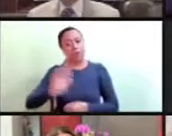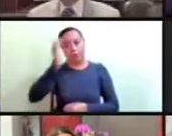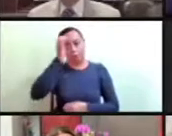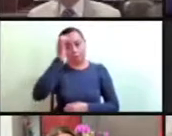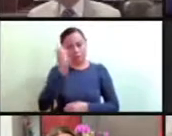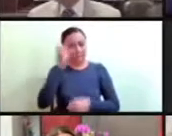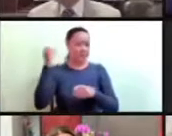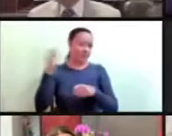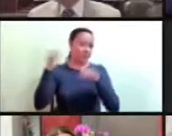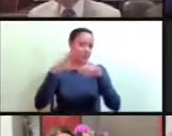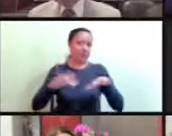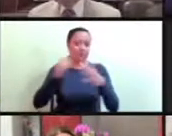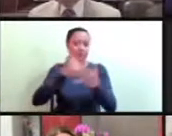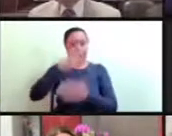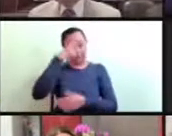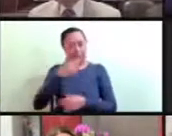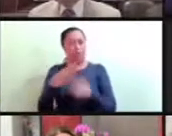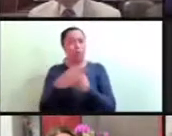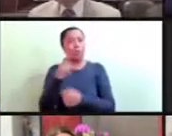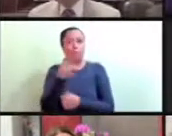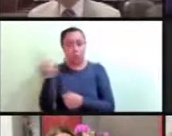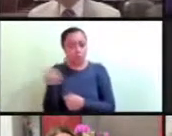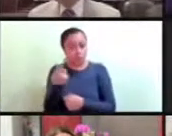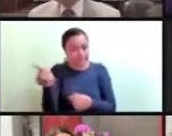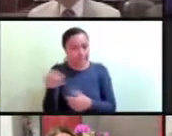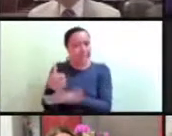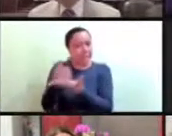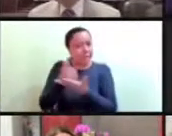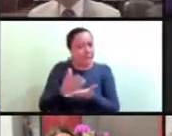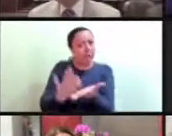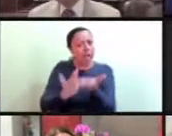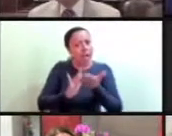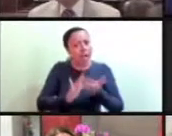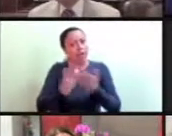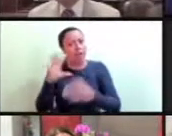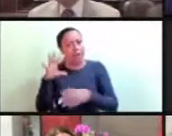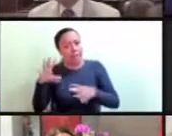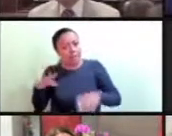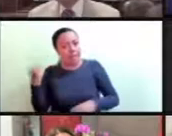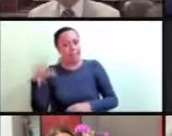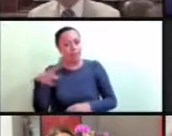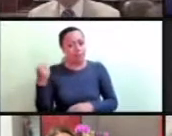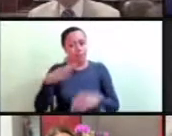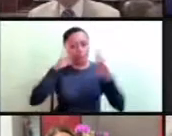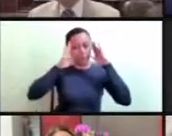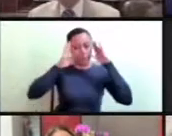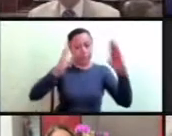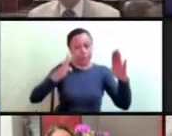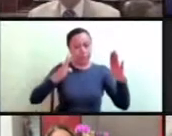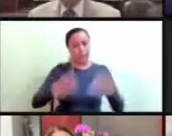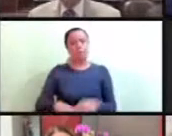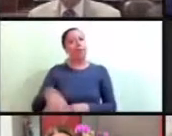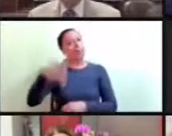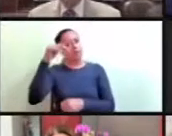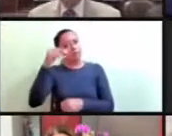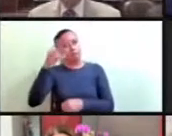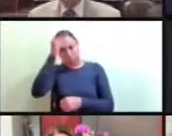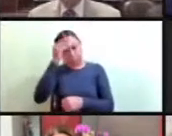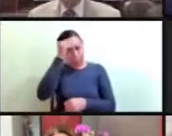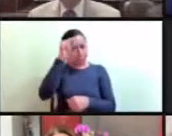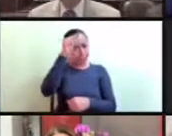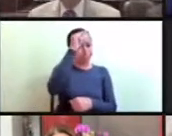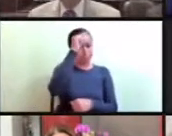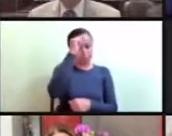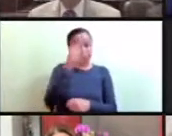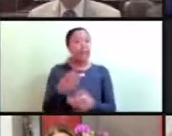por coadyuvar y sumar esfuerzos hacia acciones con un enfoque comunitario e intelectual, haciendo posible que la sociedad